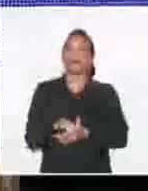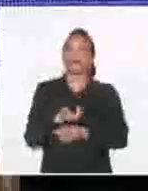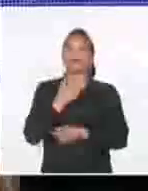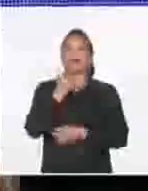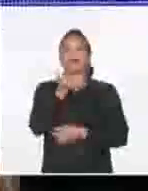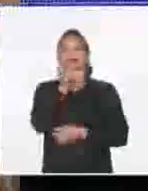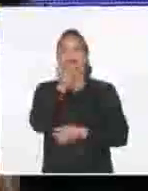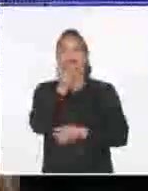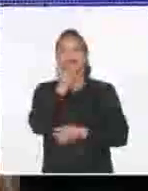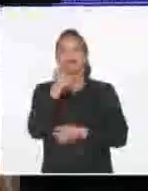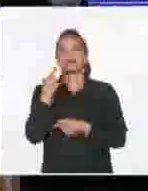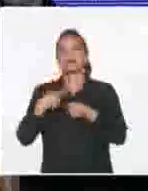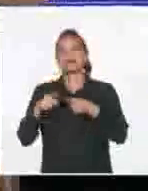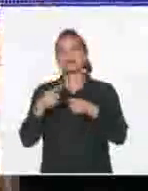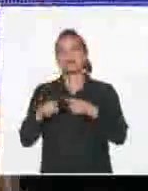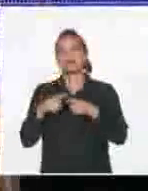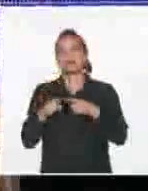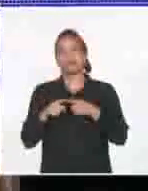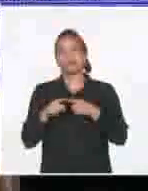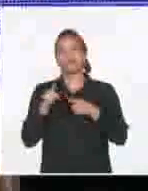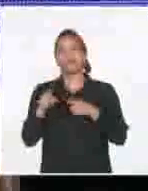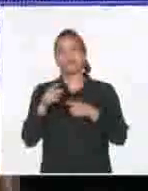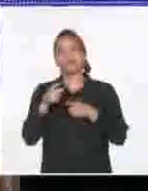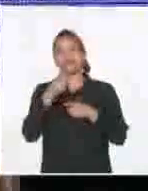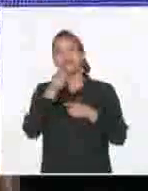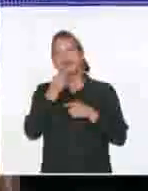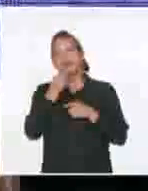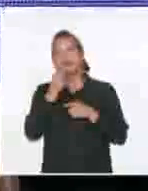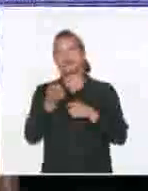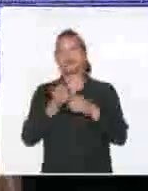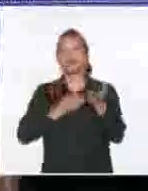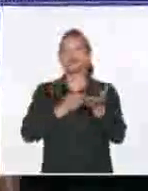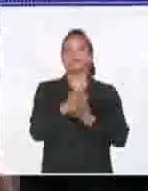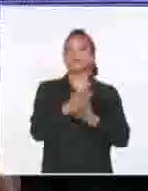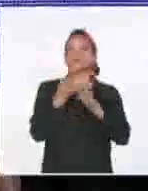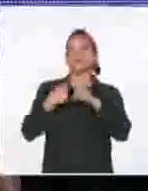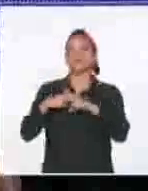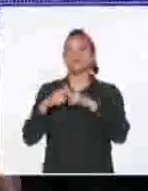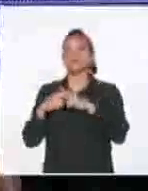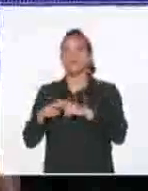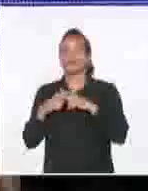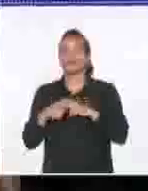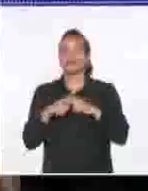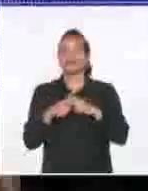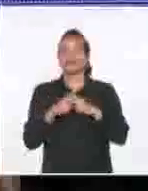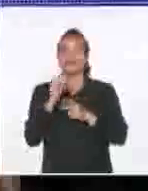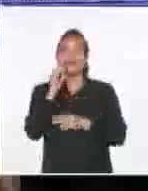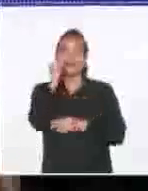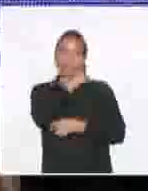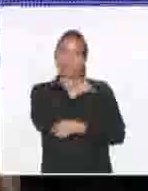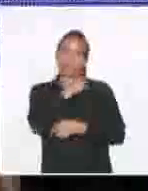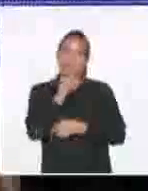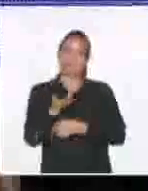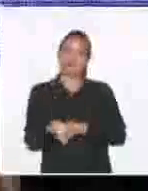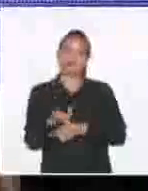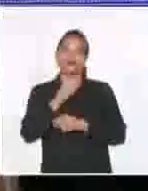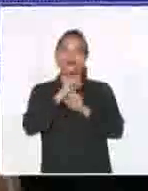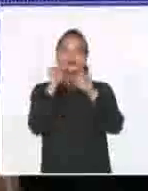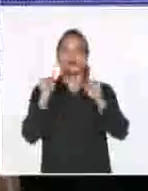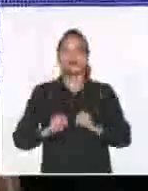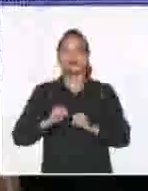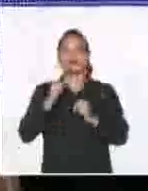permitirían encarar los mantenimientos programados, las reparaciones y la modernización del